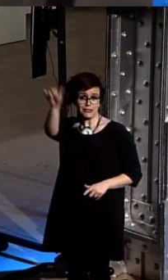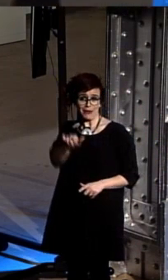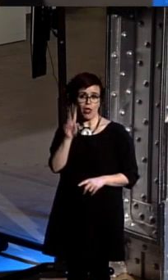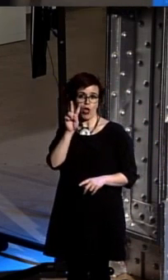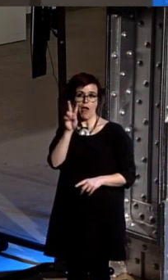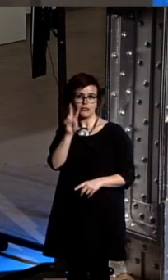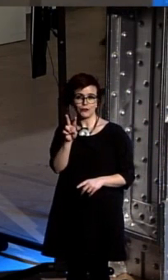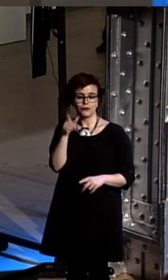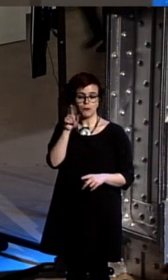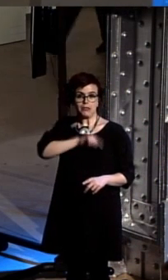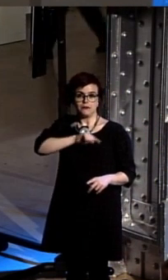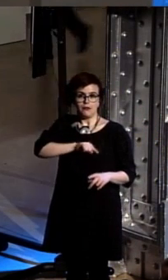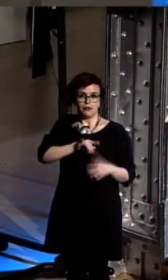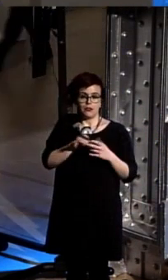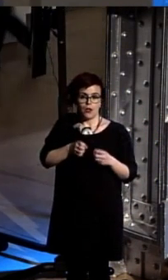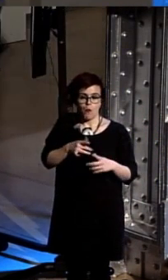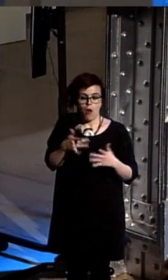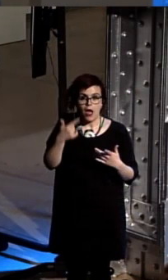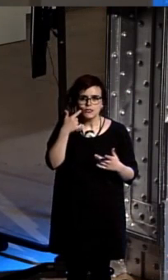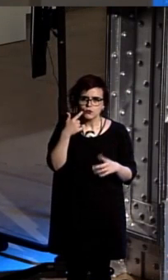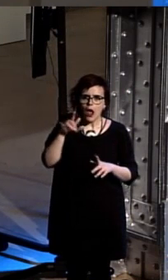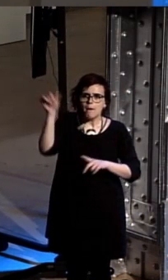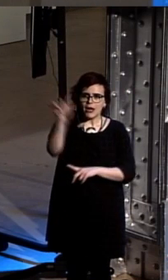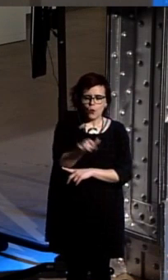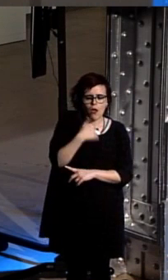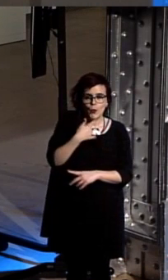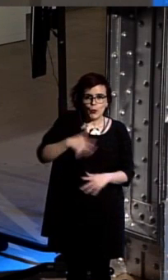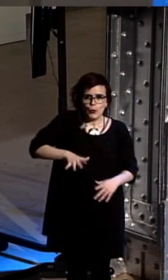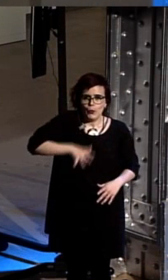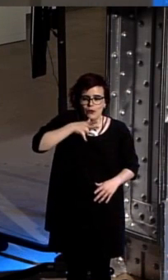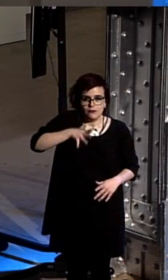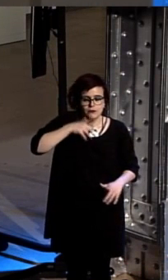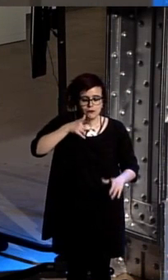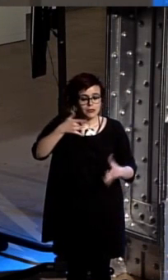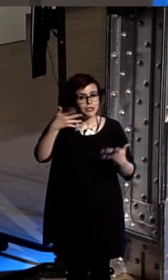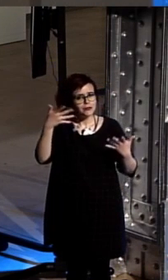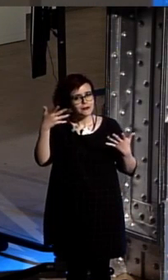que está aquí ha visto la película y es muy intensa. Aquí se utilizan